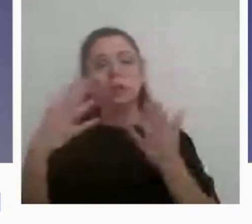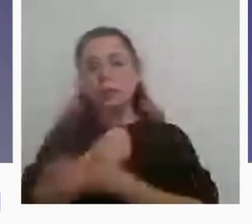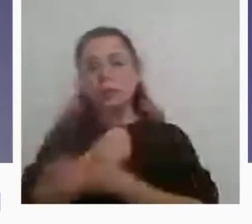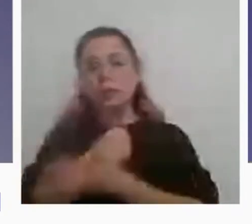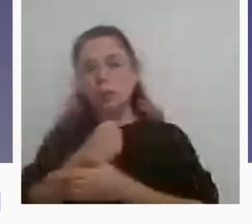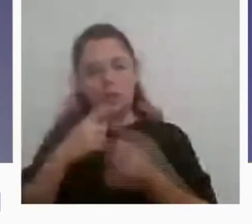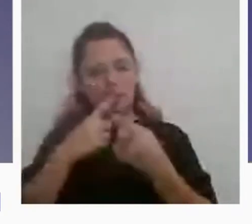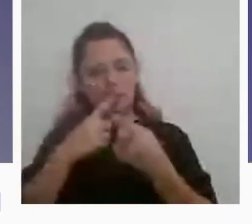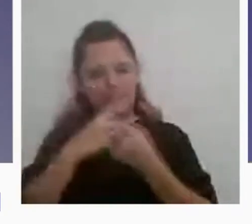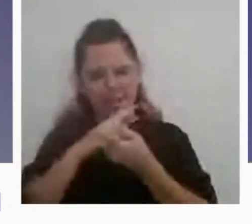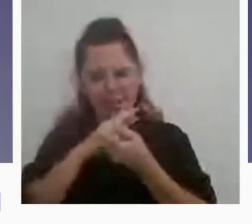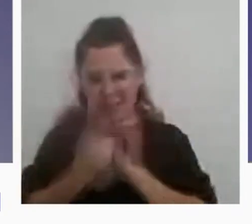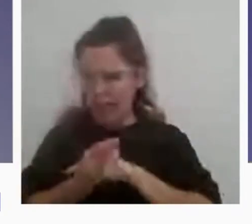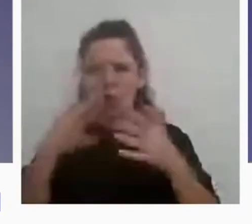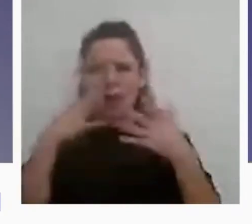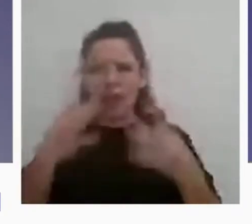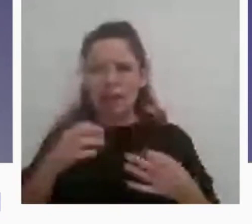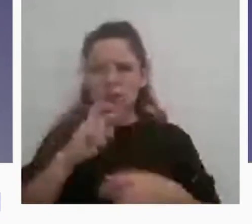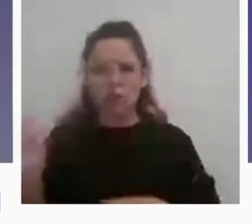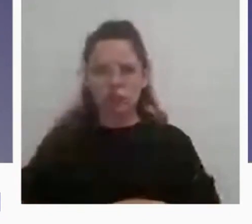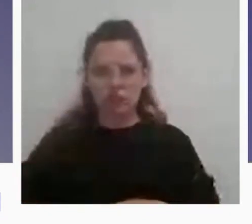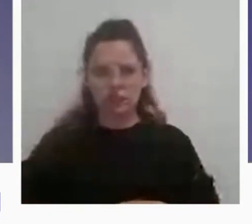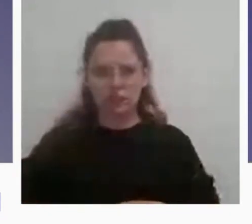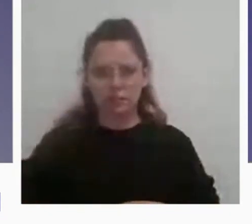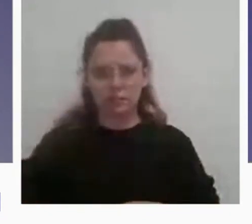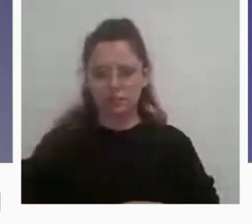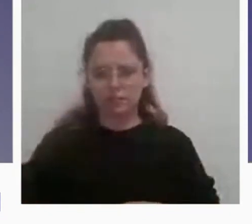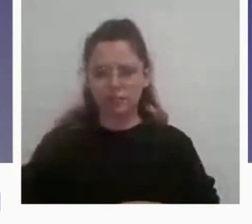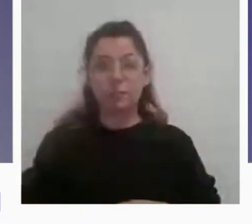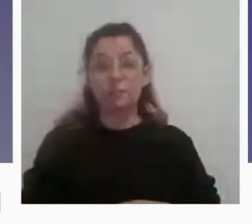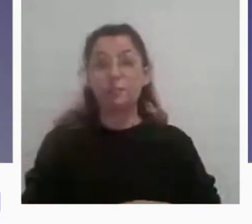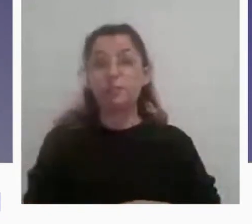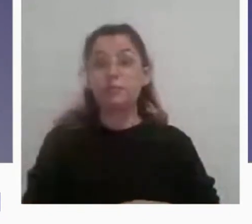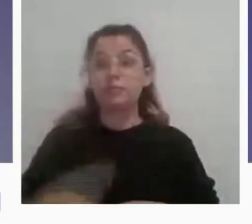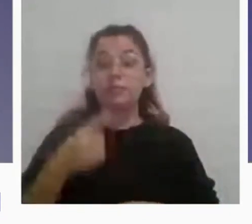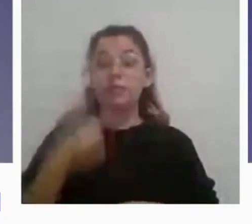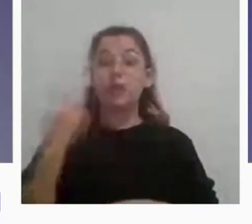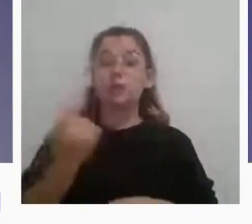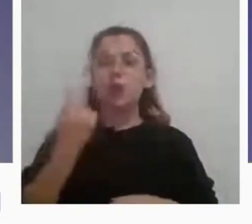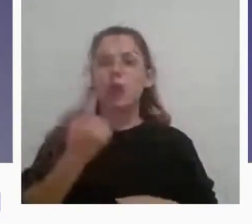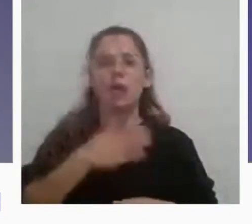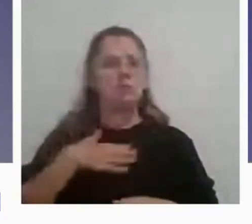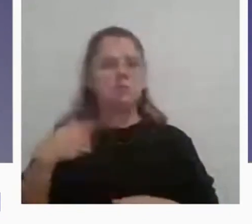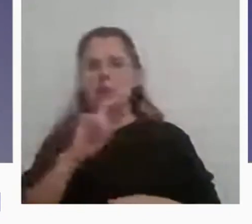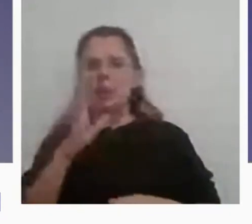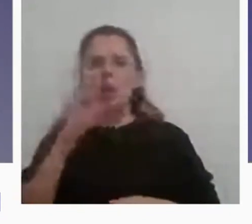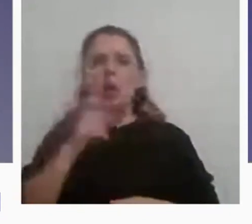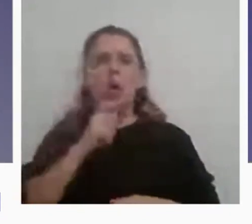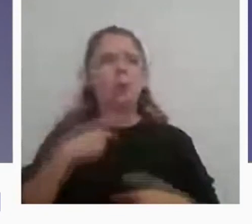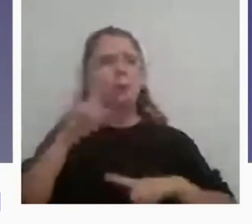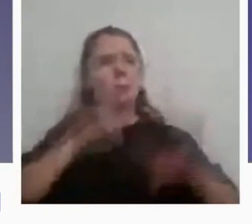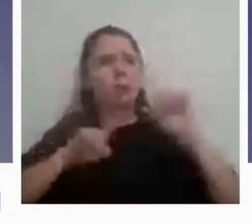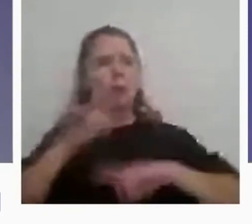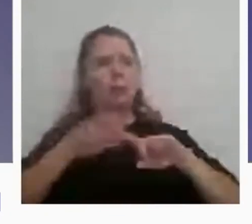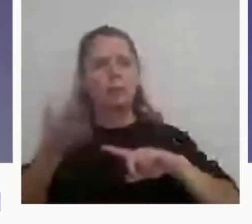otras. Veníamos identificando la soledad no deseada como una cuestión de gran relevancia y que teníamos que abordar dentro de las